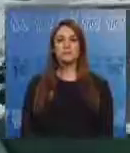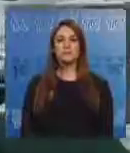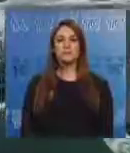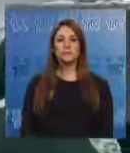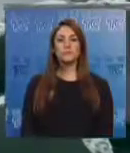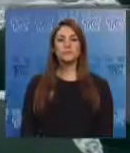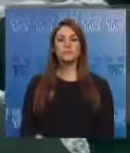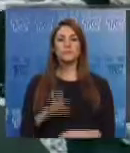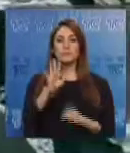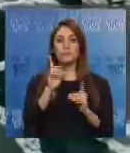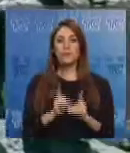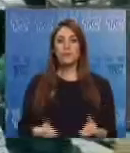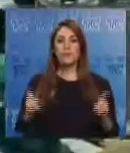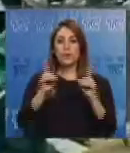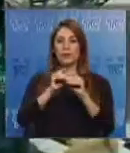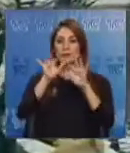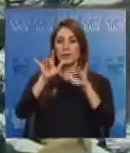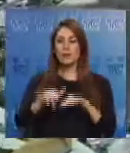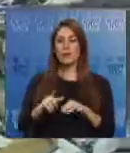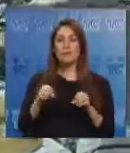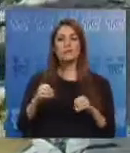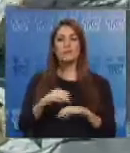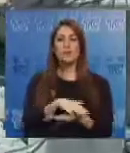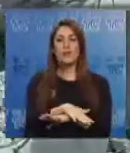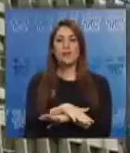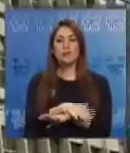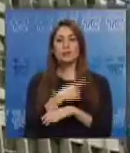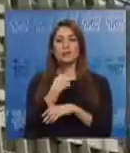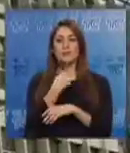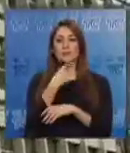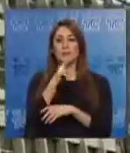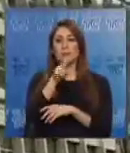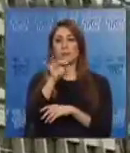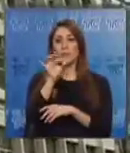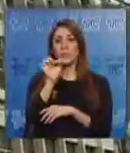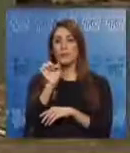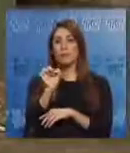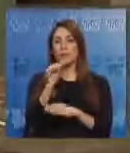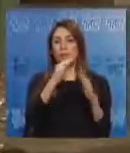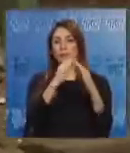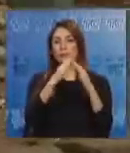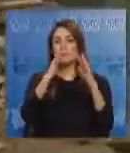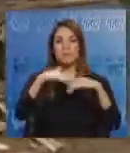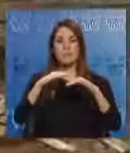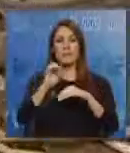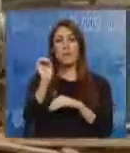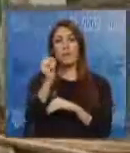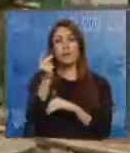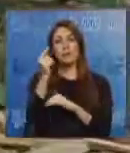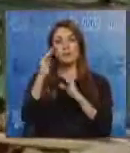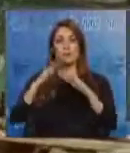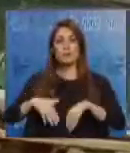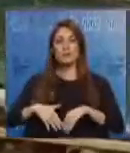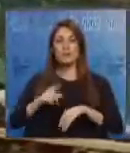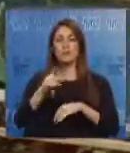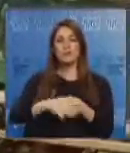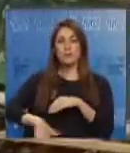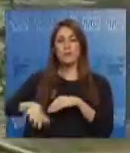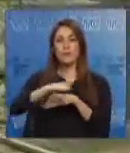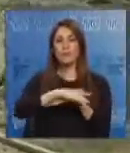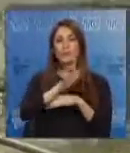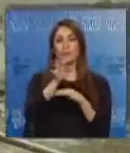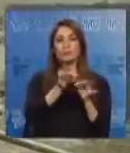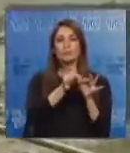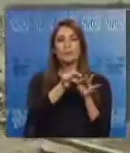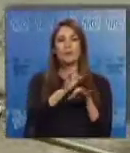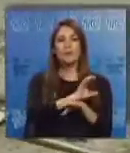Según datos de la Secretaría Nacional de Planificación y Desarrollo, 29.000 viviendas colapsaron o están a punto de desplomarse en los sectores urbanos y